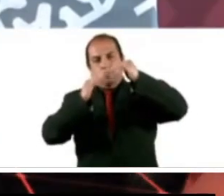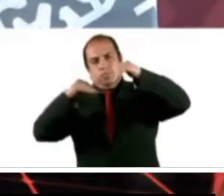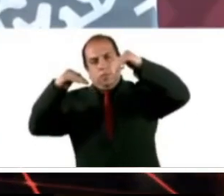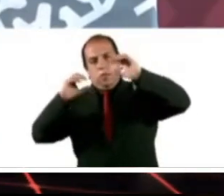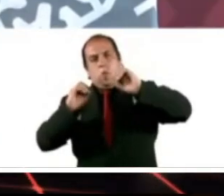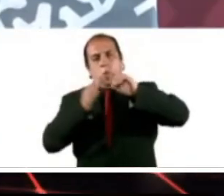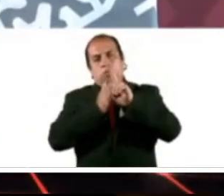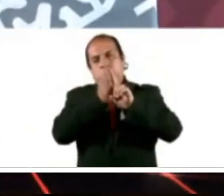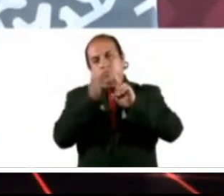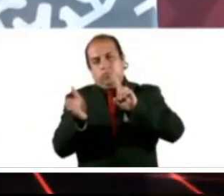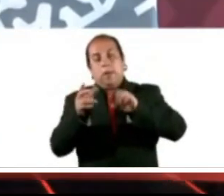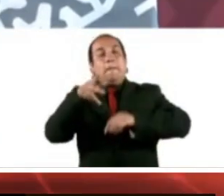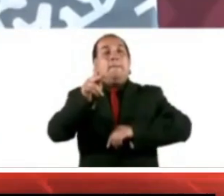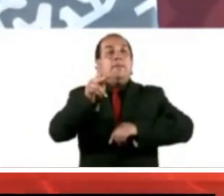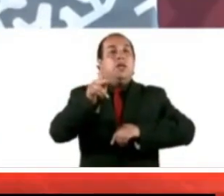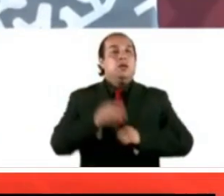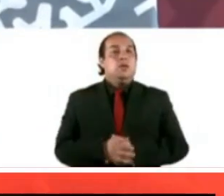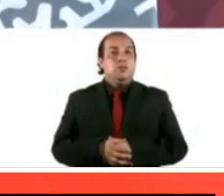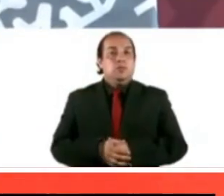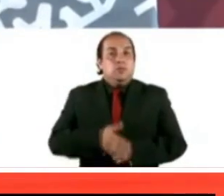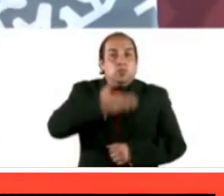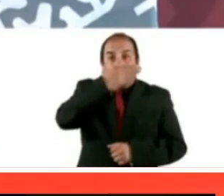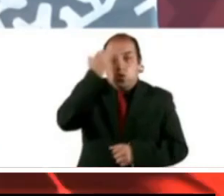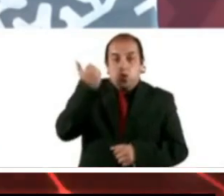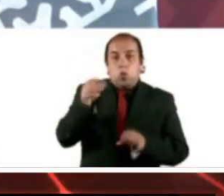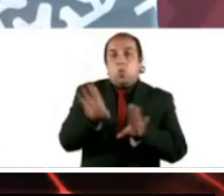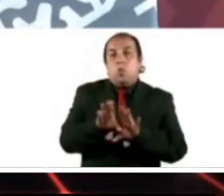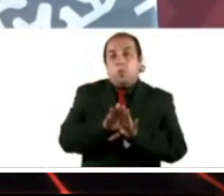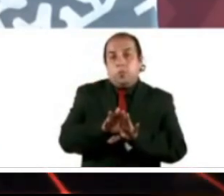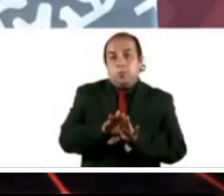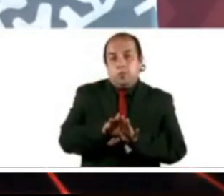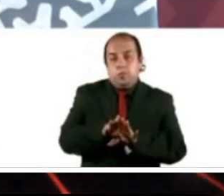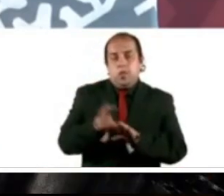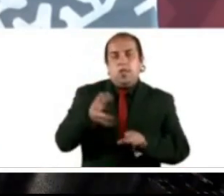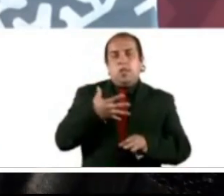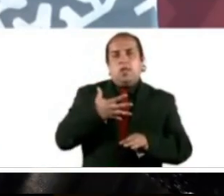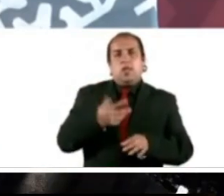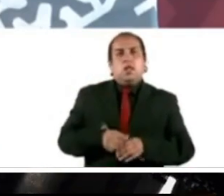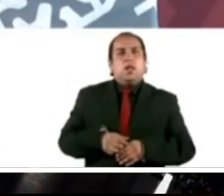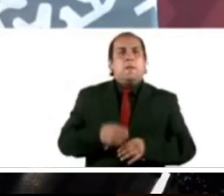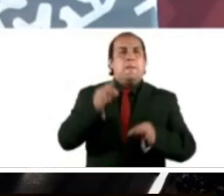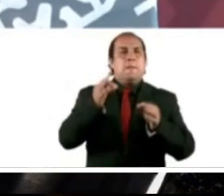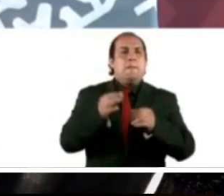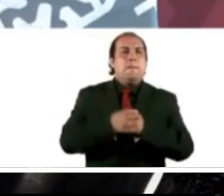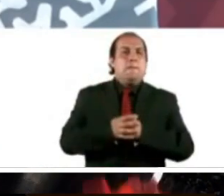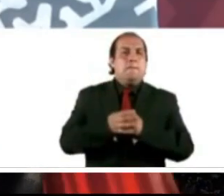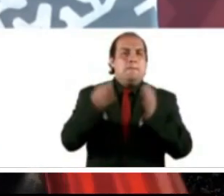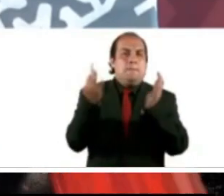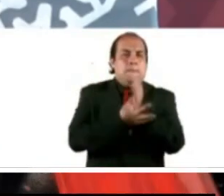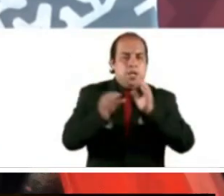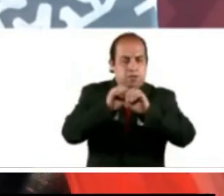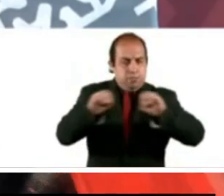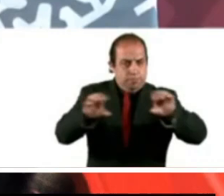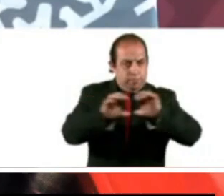Amigos y amigas, vamos a ir a la información de la jefa de gobierno. La jefa de gobierno insistió en señalar un